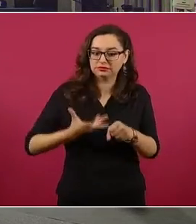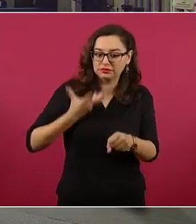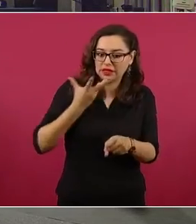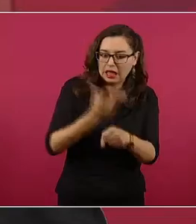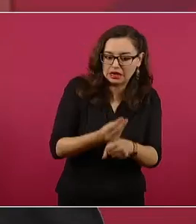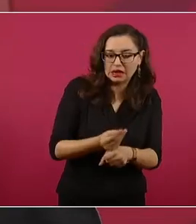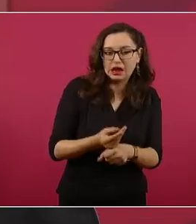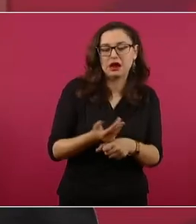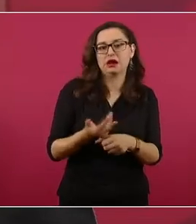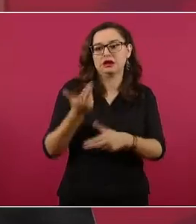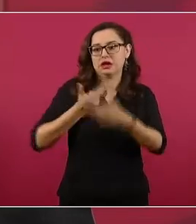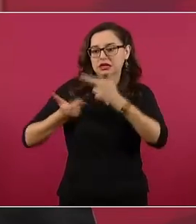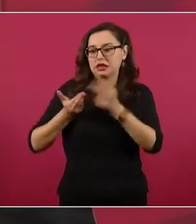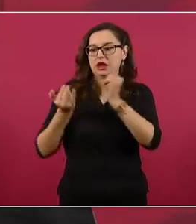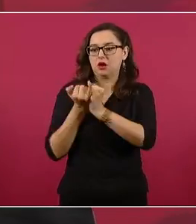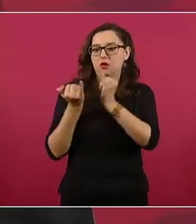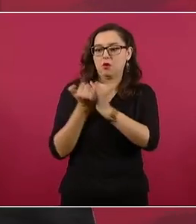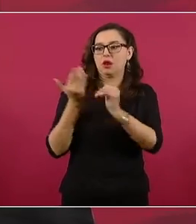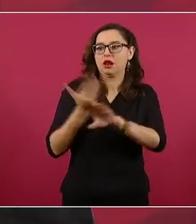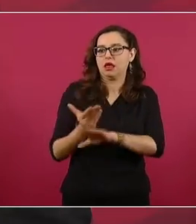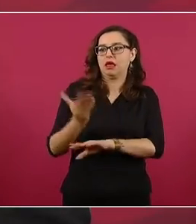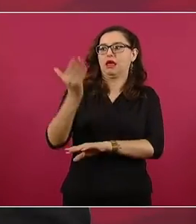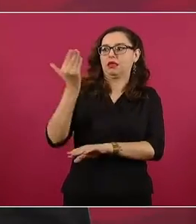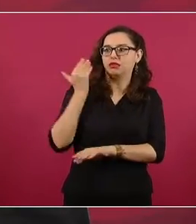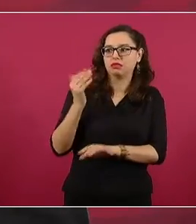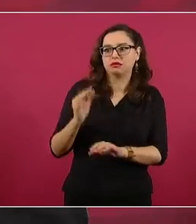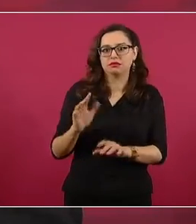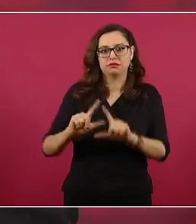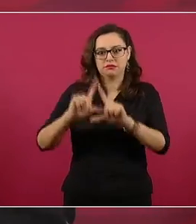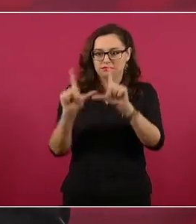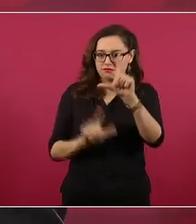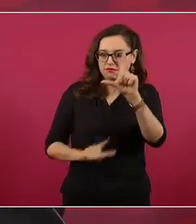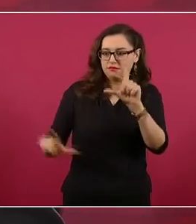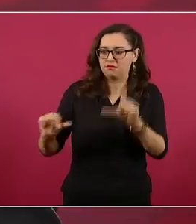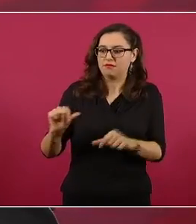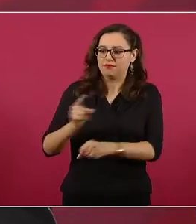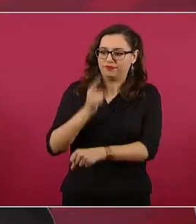regresarla a el espíritu y a la letra